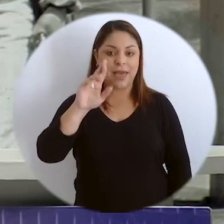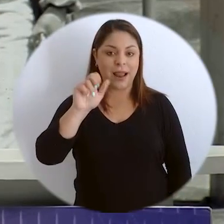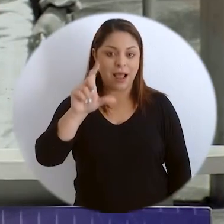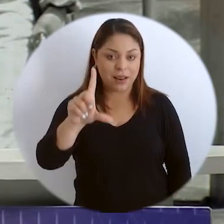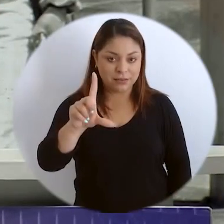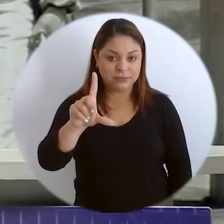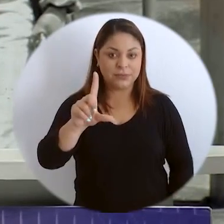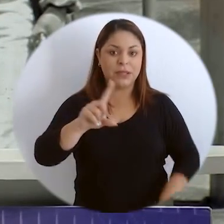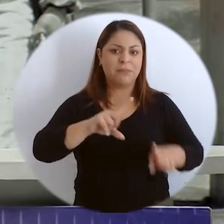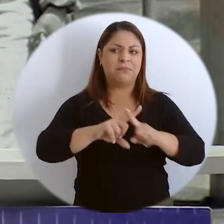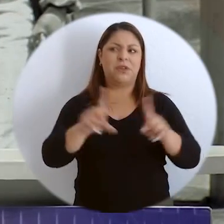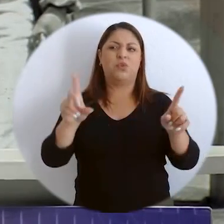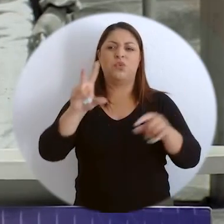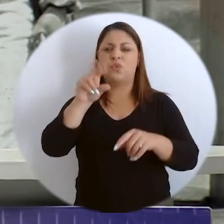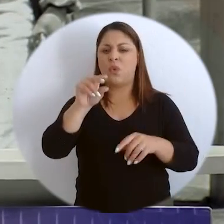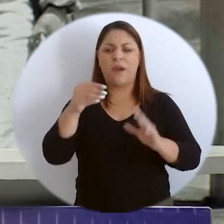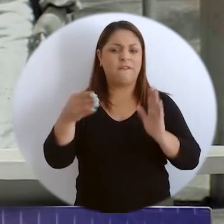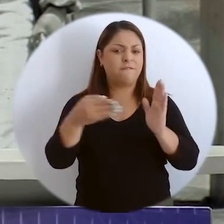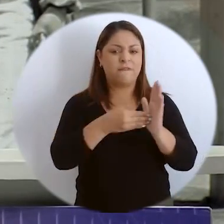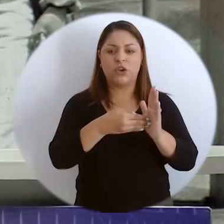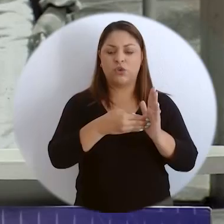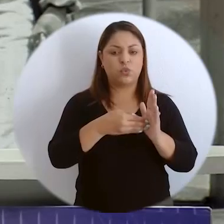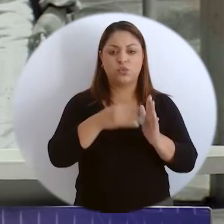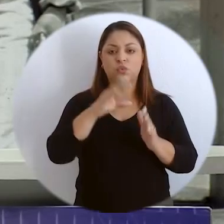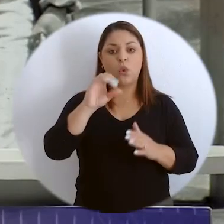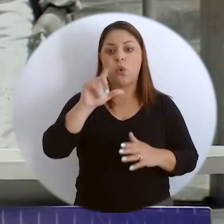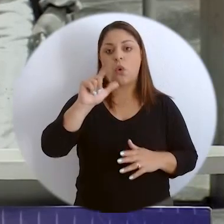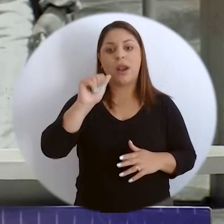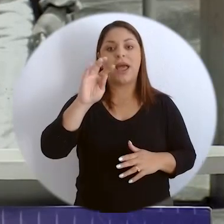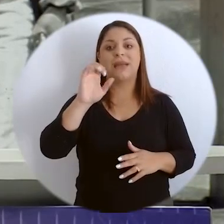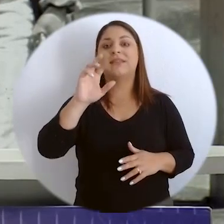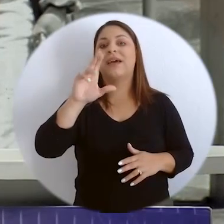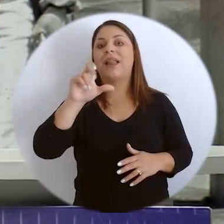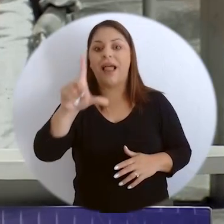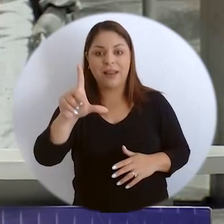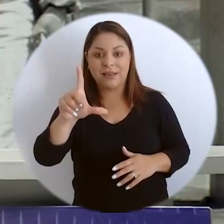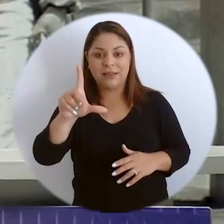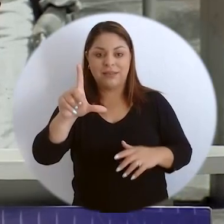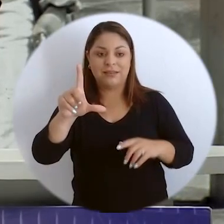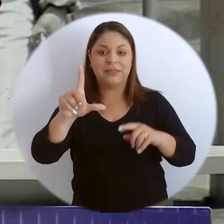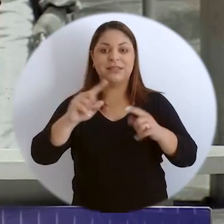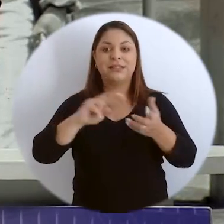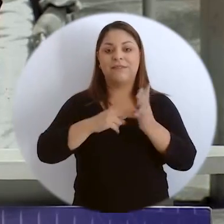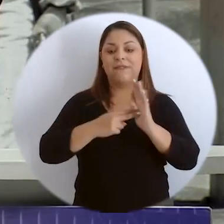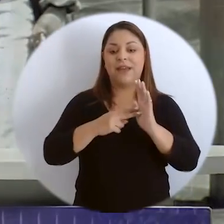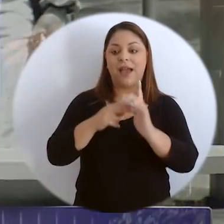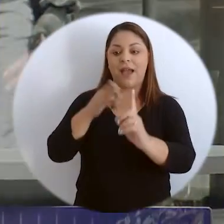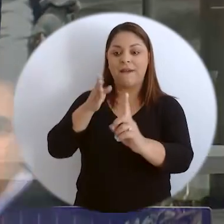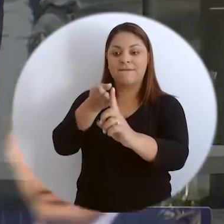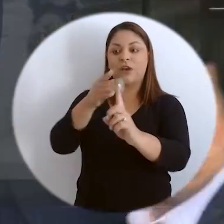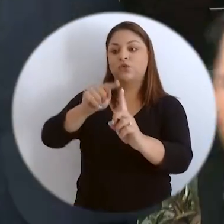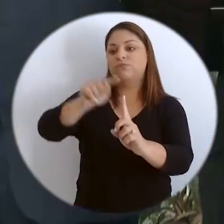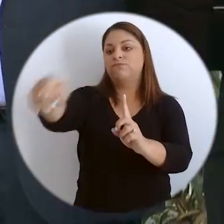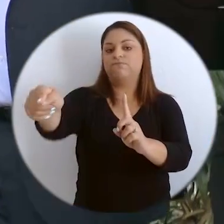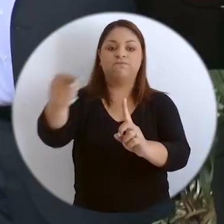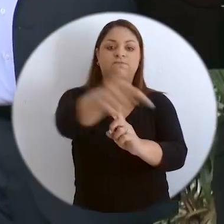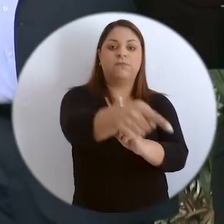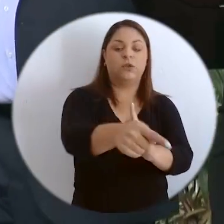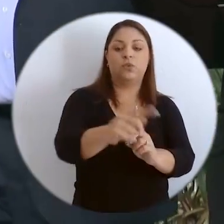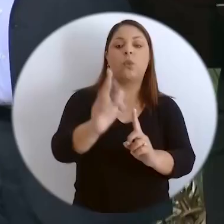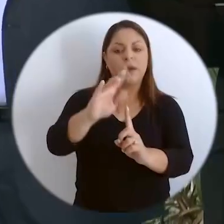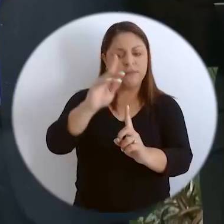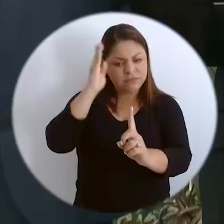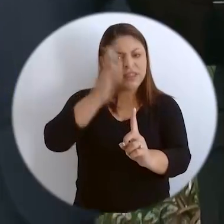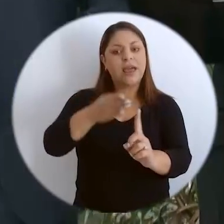siendo efectos colaterales, son efectos directos. La población. No es que sucedió, o sea,